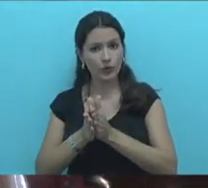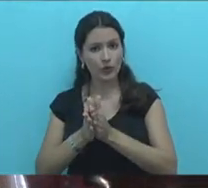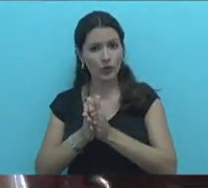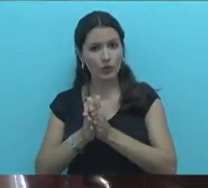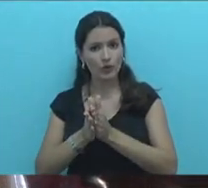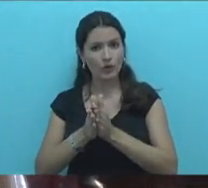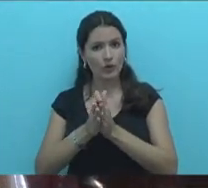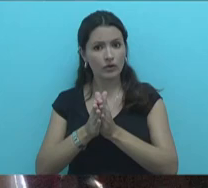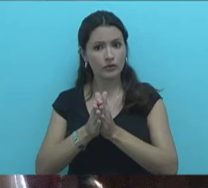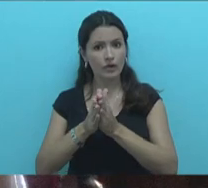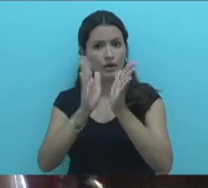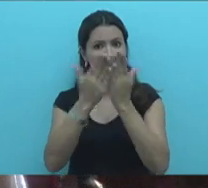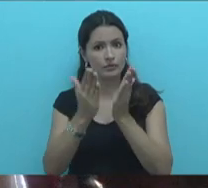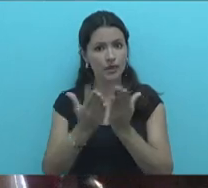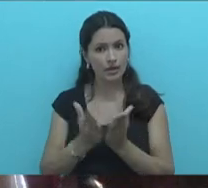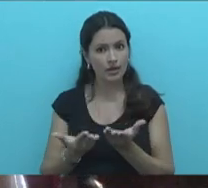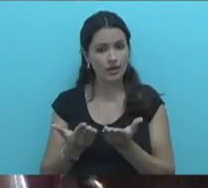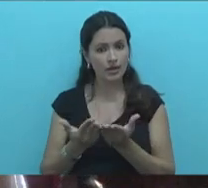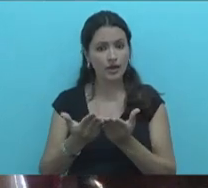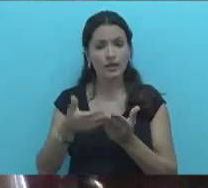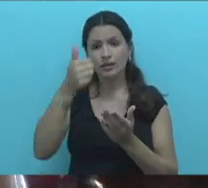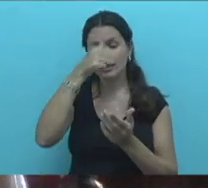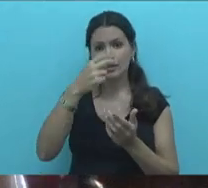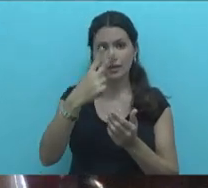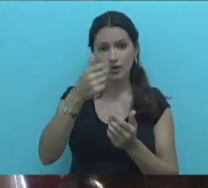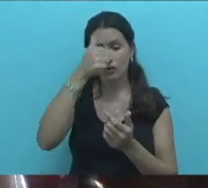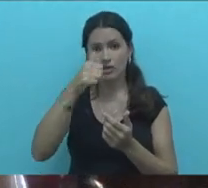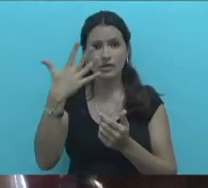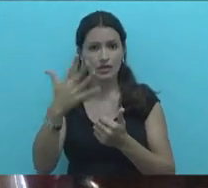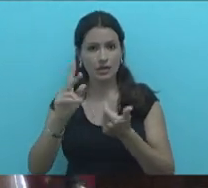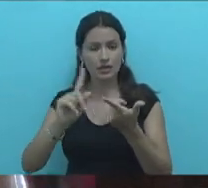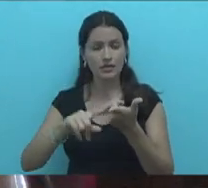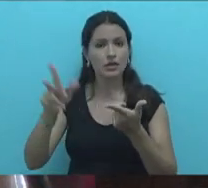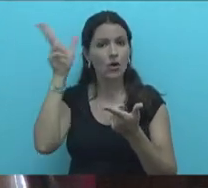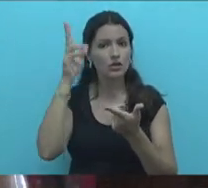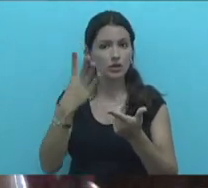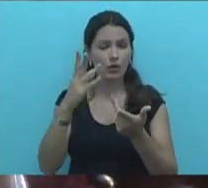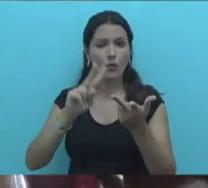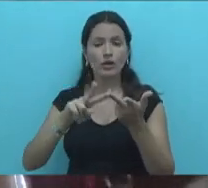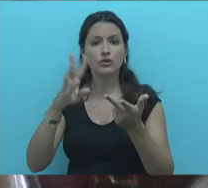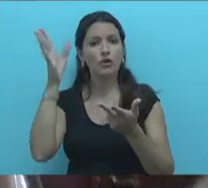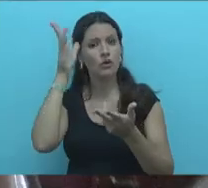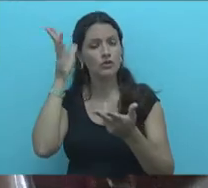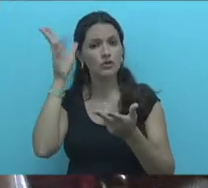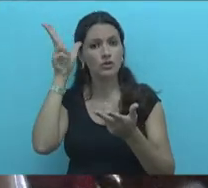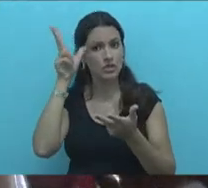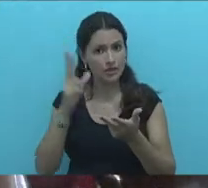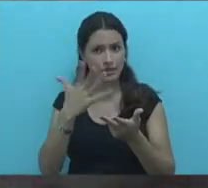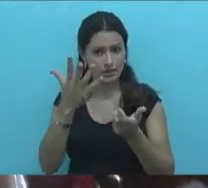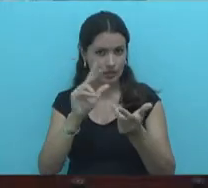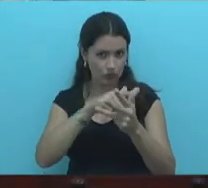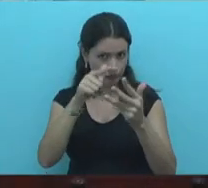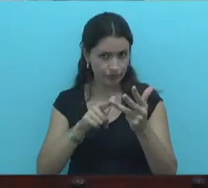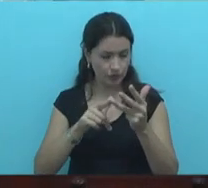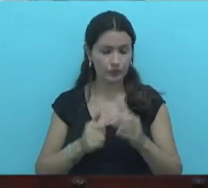los expedientes ingresados con el número 62, 65, 84 y 85, en ese orden. Bien. Diputada